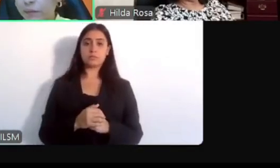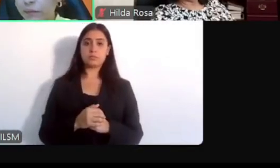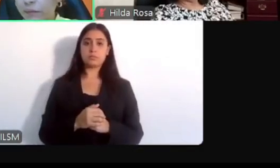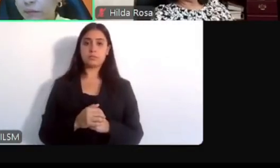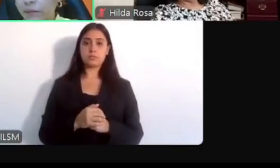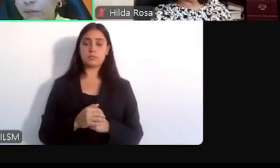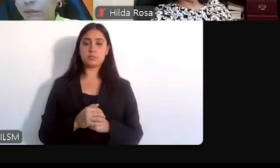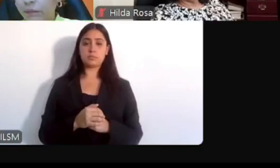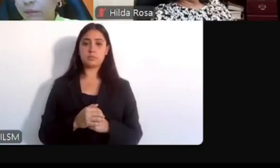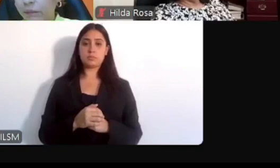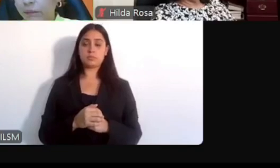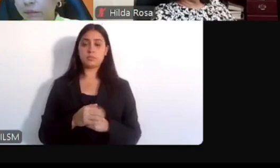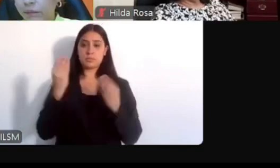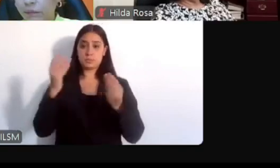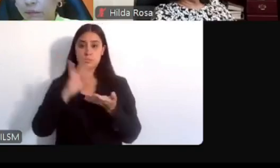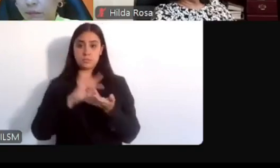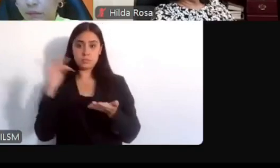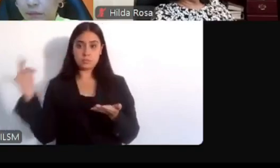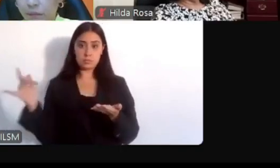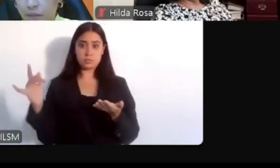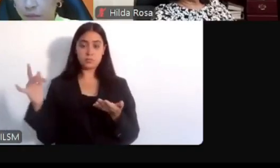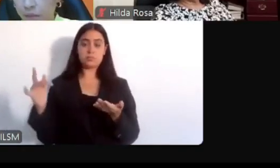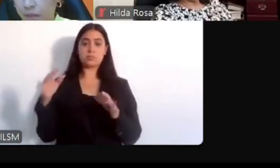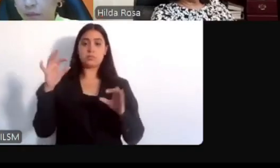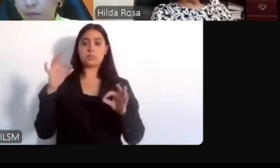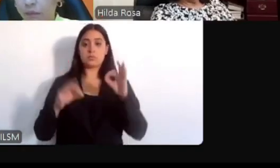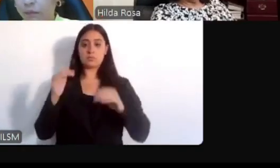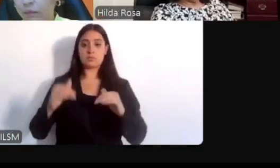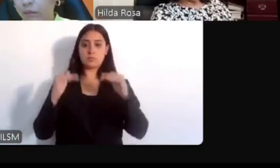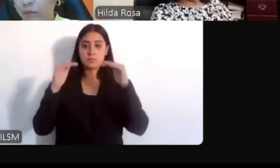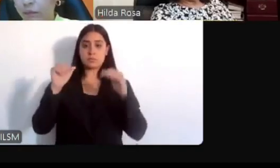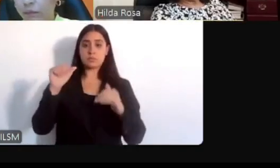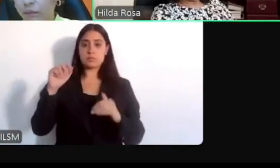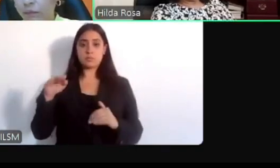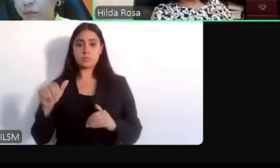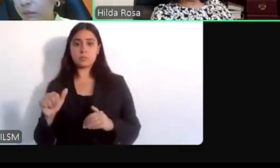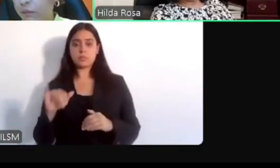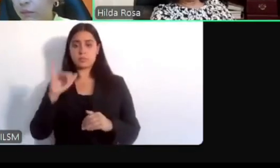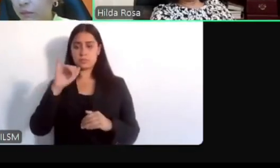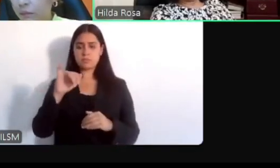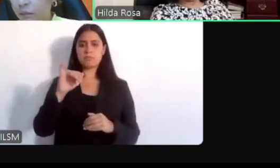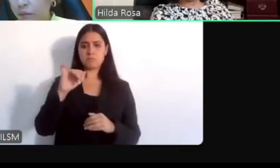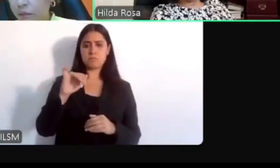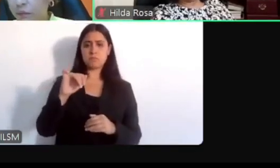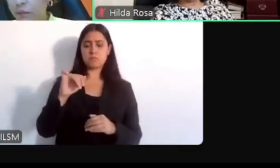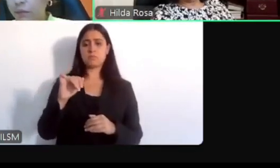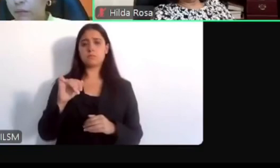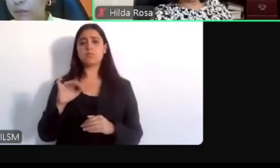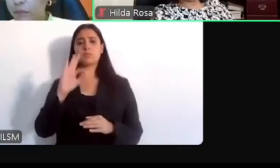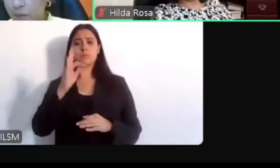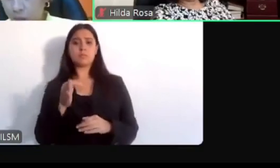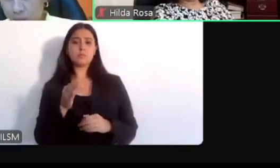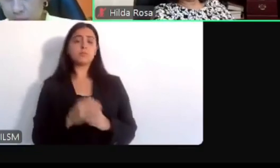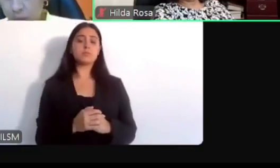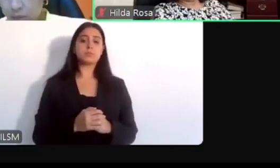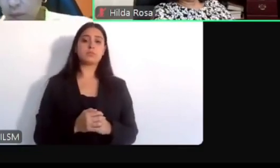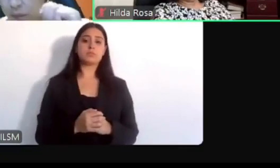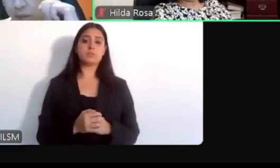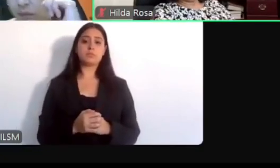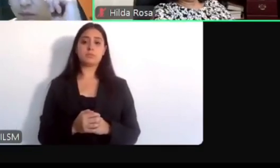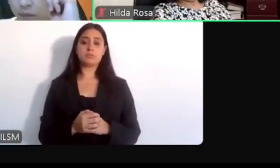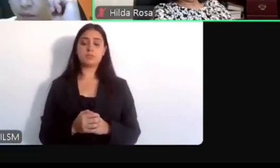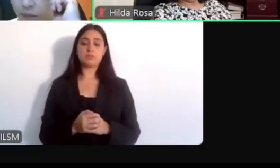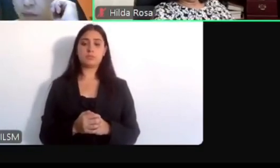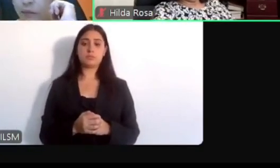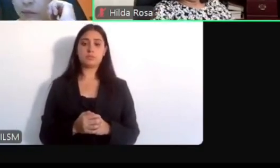Alcaraz Gracias magistrada magistrada Rosa Delgado Brito a favor de los proyectos de acuerdo